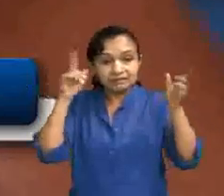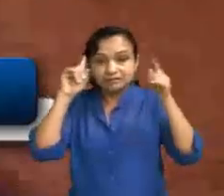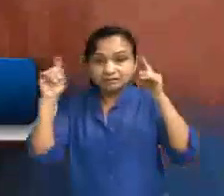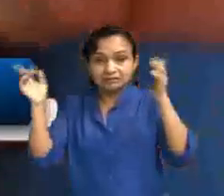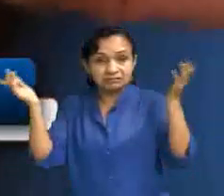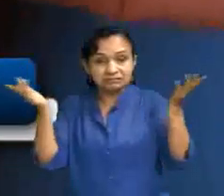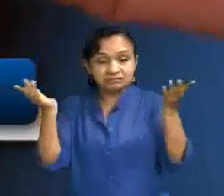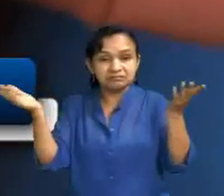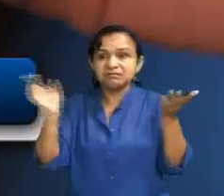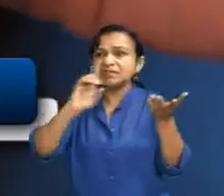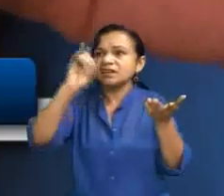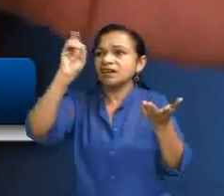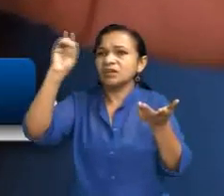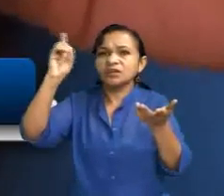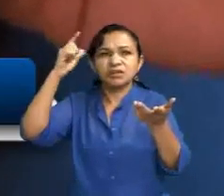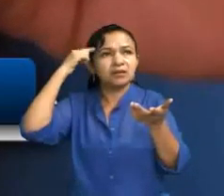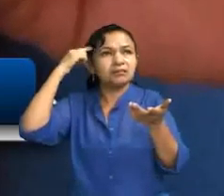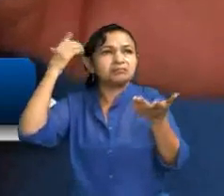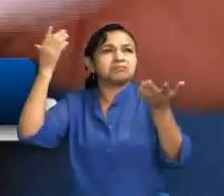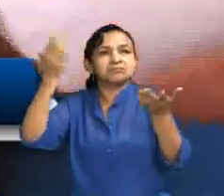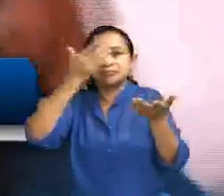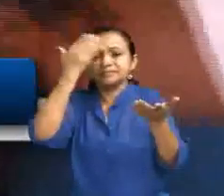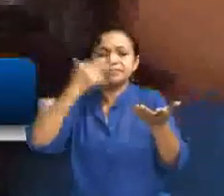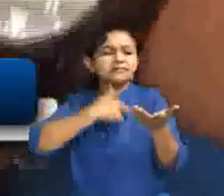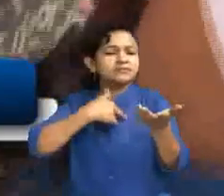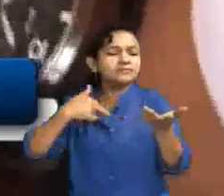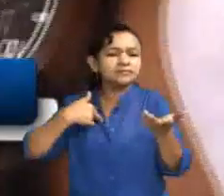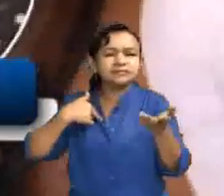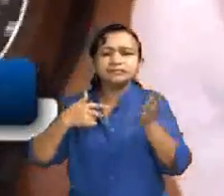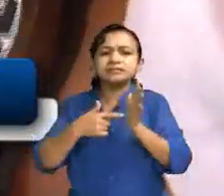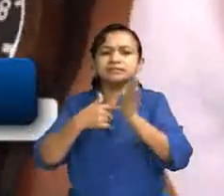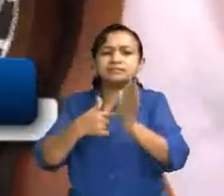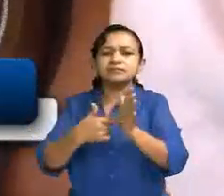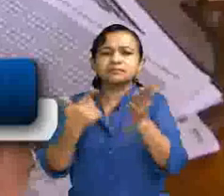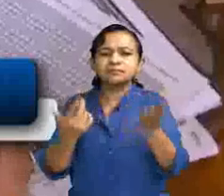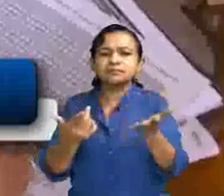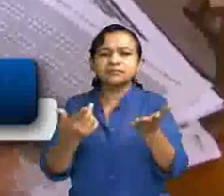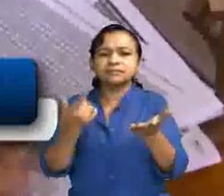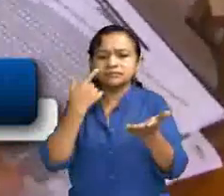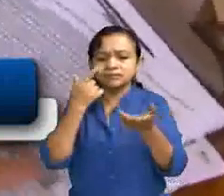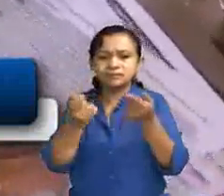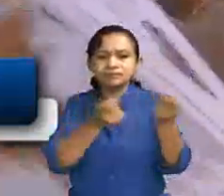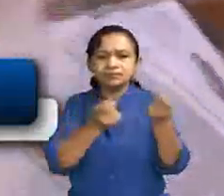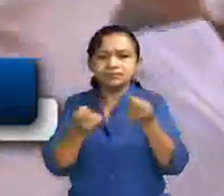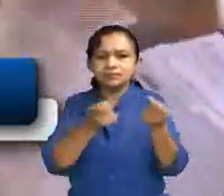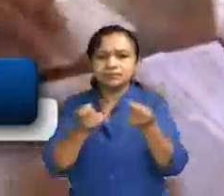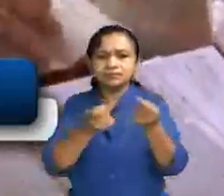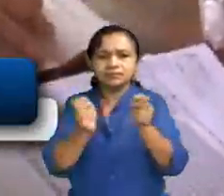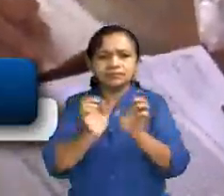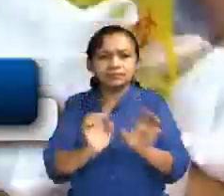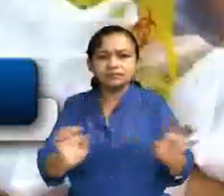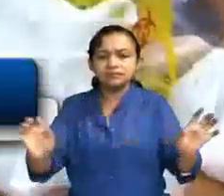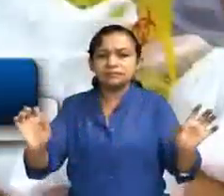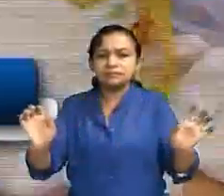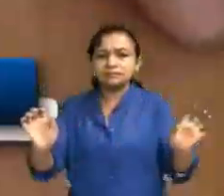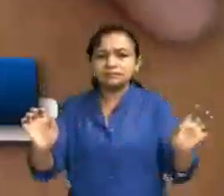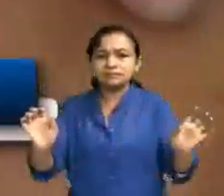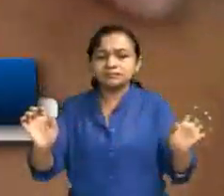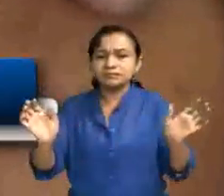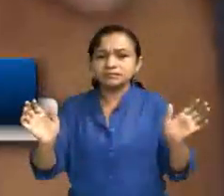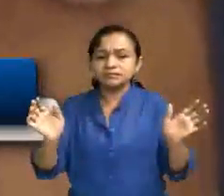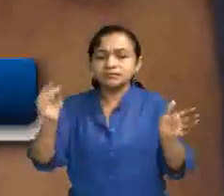no se acuerdan dónde la dejaron. ¿Qué se hace, por ejemplo, para llevar ese control? No solo hablando ya